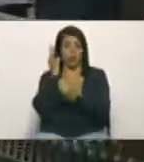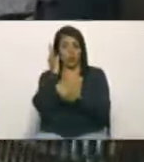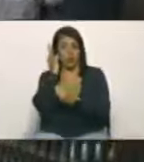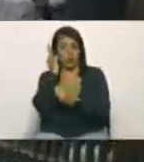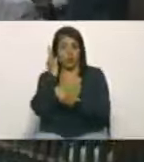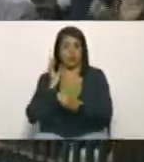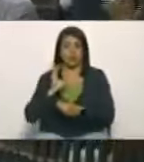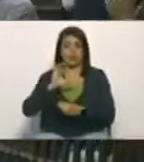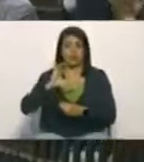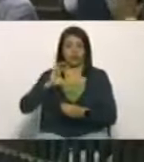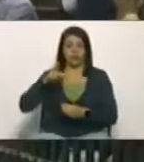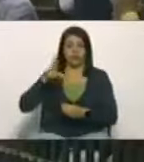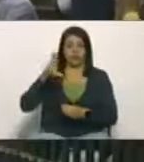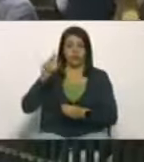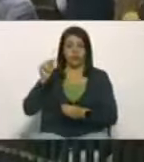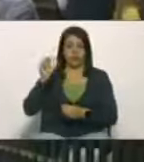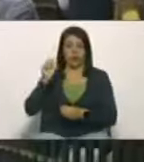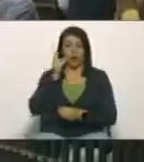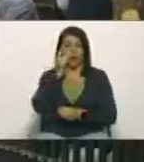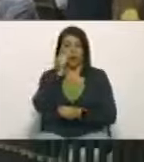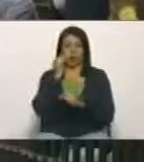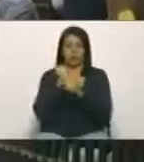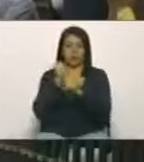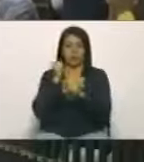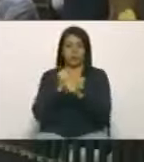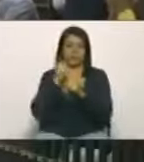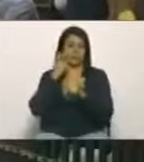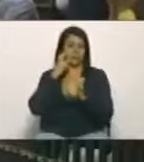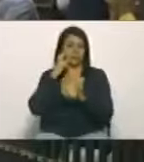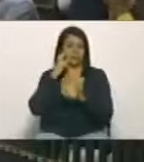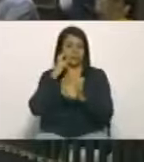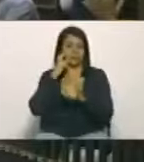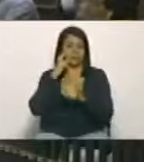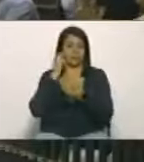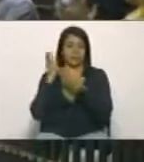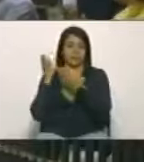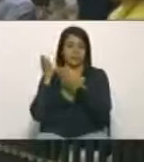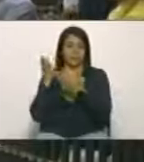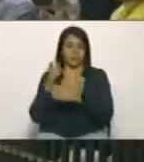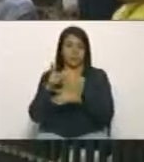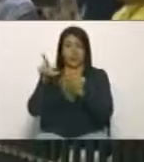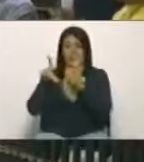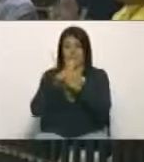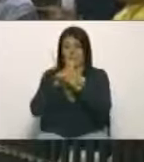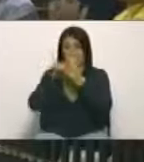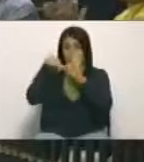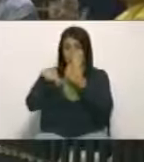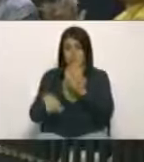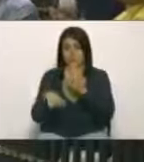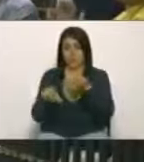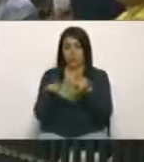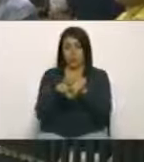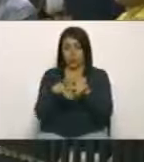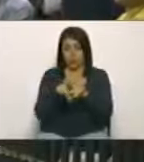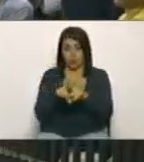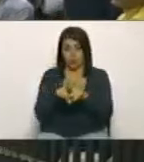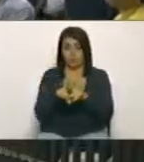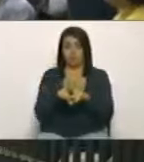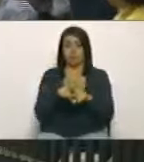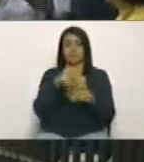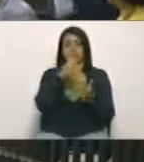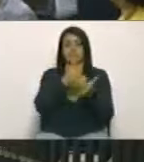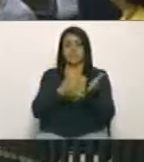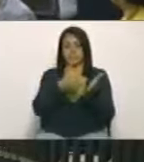mujeres, hombres trabajadores del cacao. Y que esta ley, leyes como esta, se